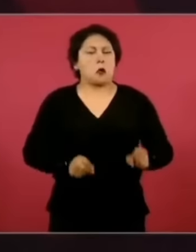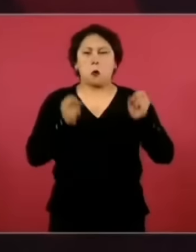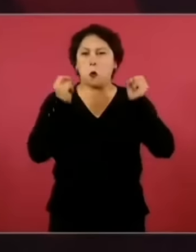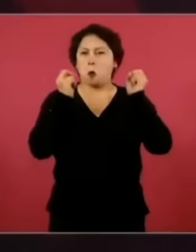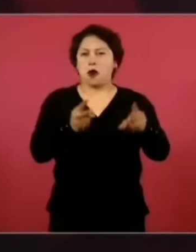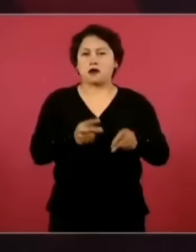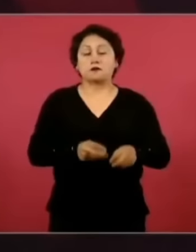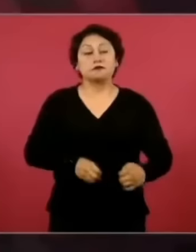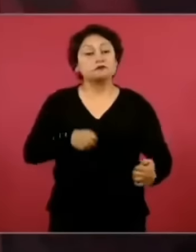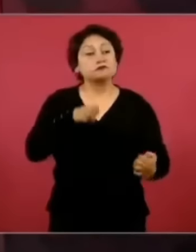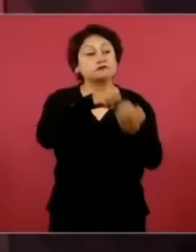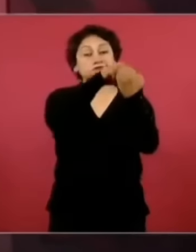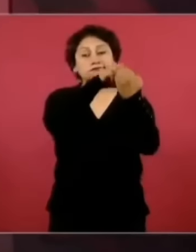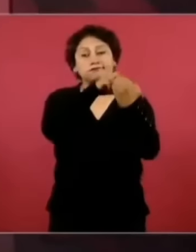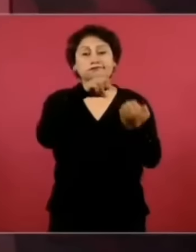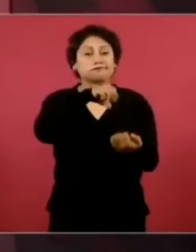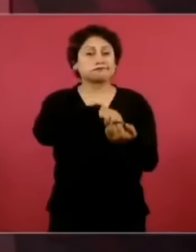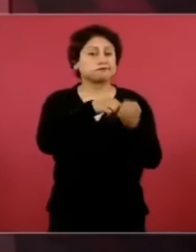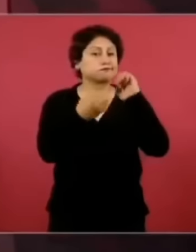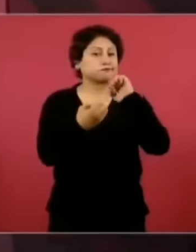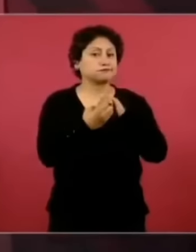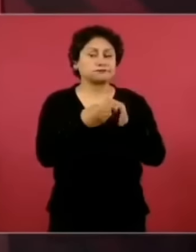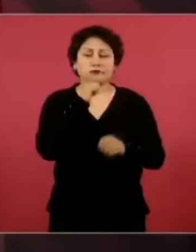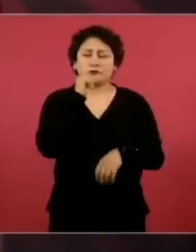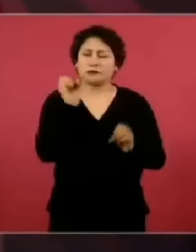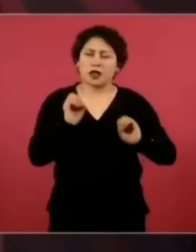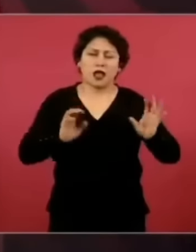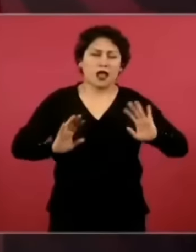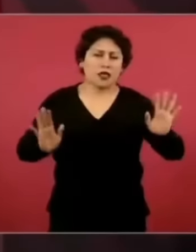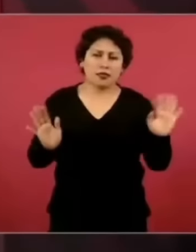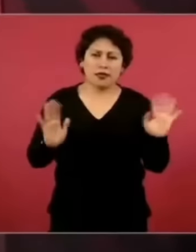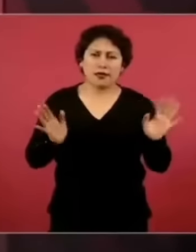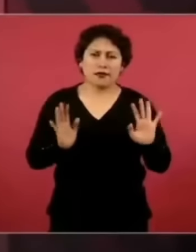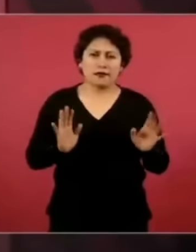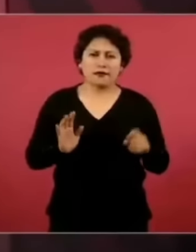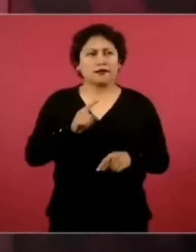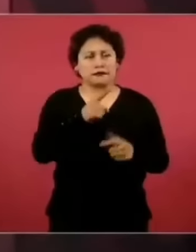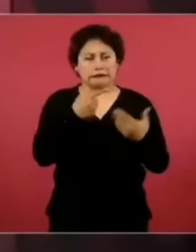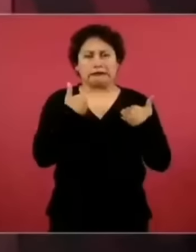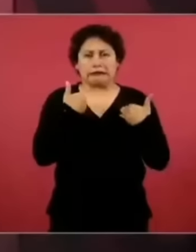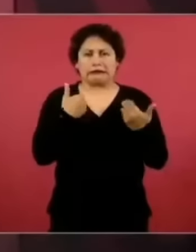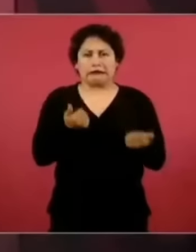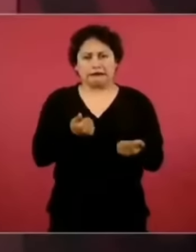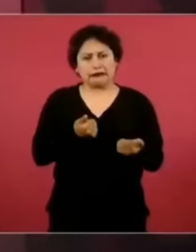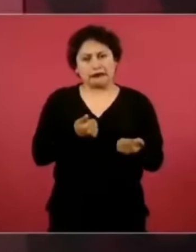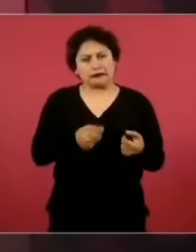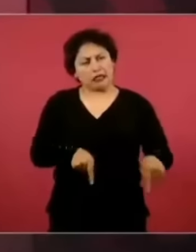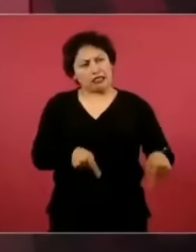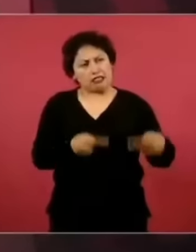y ojalá y comprendan que no son asuntos personales, es que